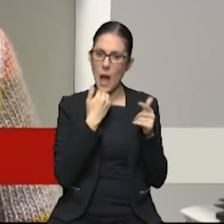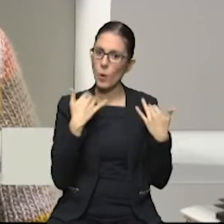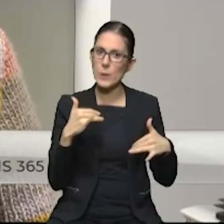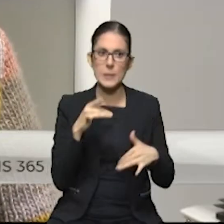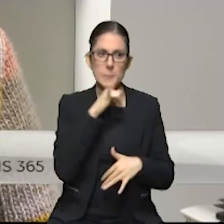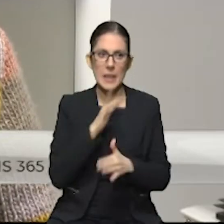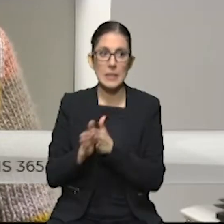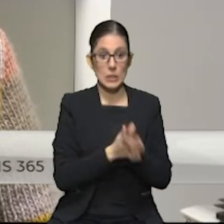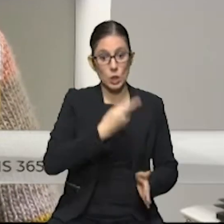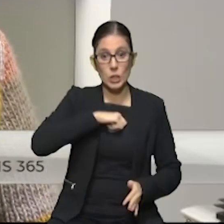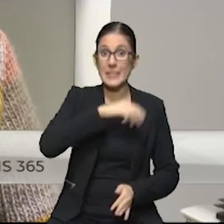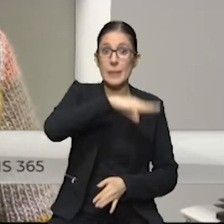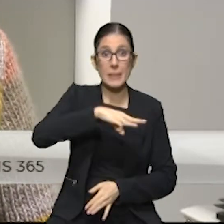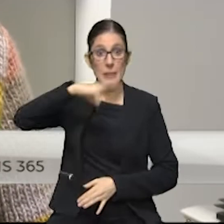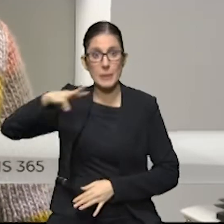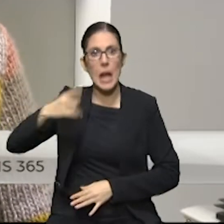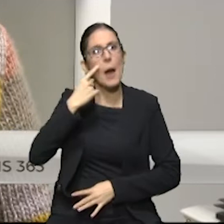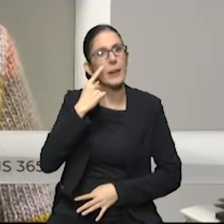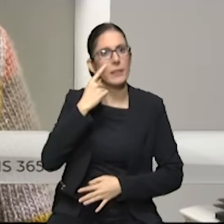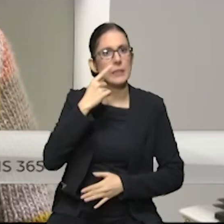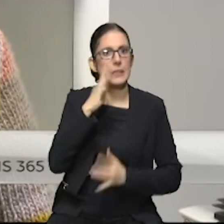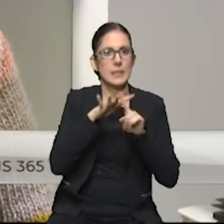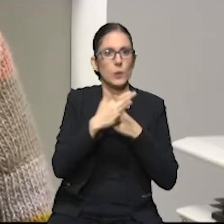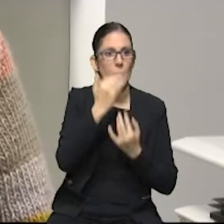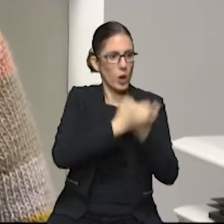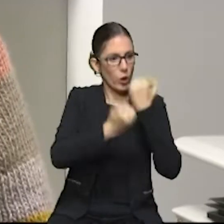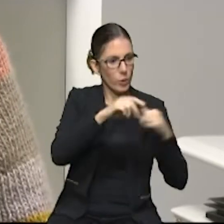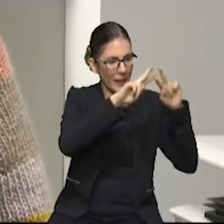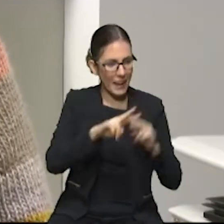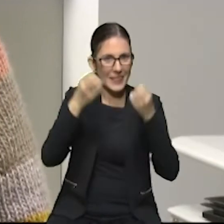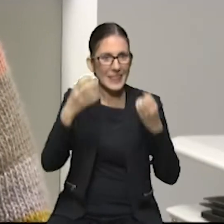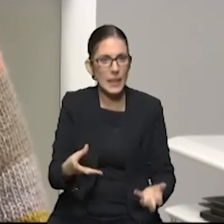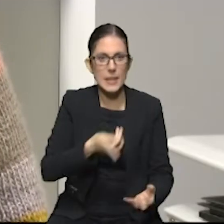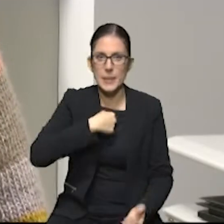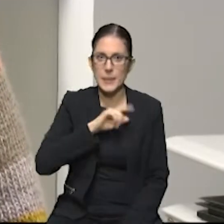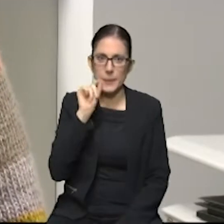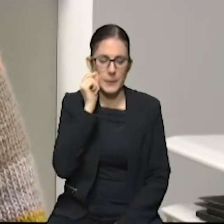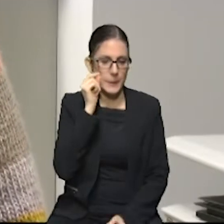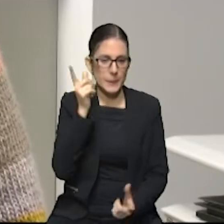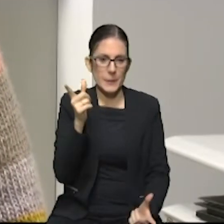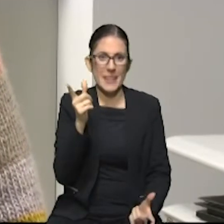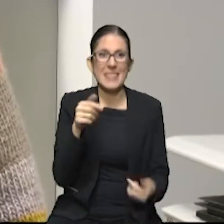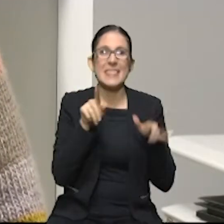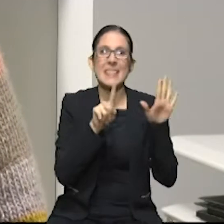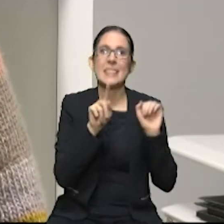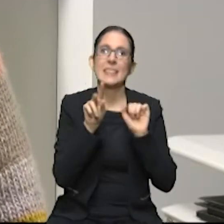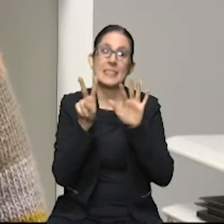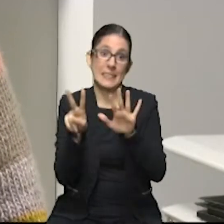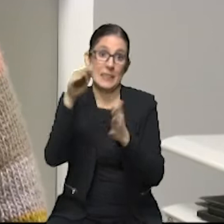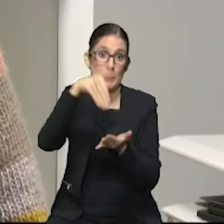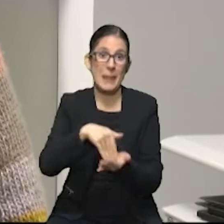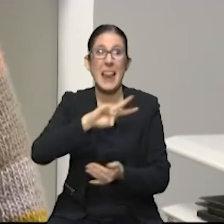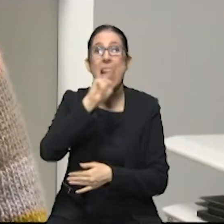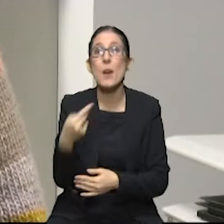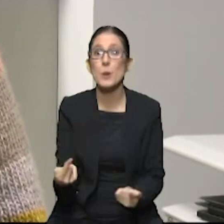trimestres, de la situación económica en la que estábamos y comprobamos que teníamos unas pérdidas de 67.000 euros, con lo cual